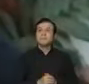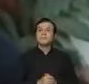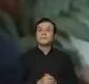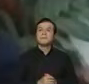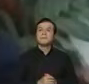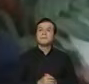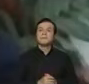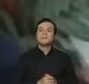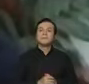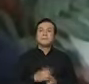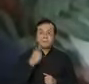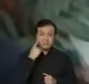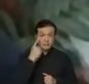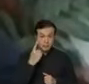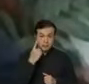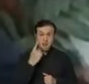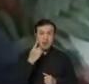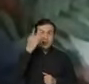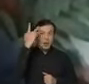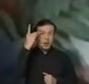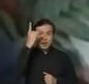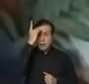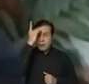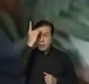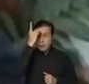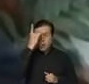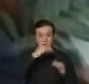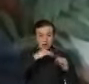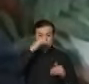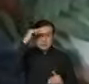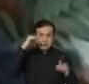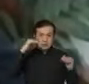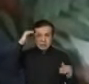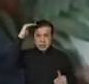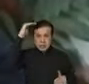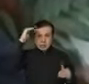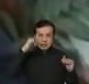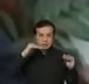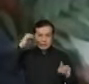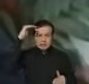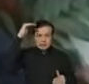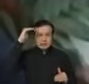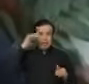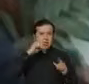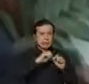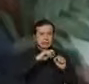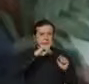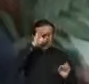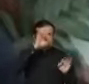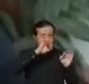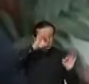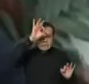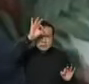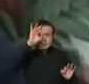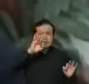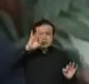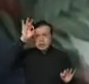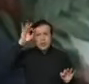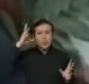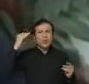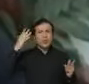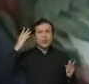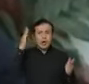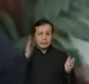Estas primeras gráficas es como nosotros íbamos a pagar. Miren cómo teníamos aquí unos picos muy fuertes, y se acababa